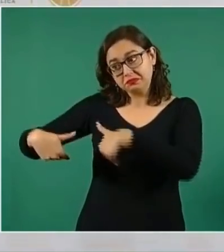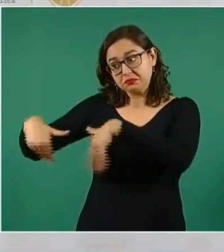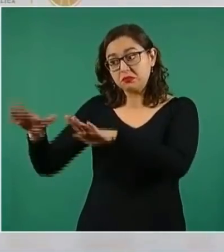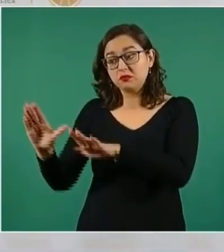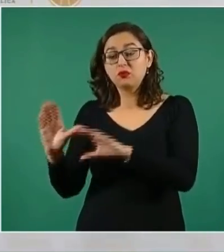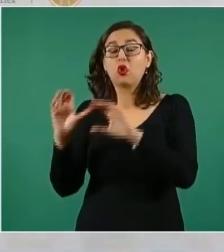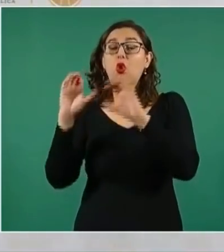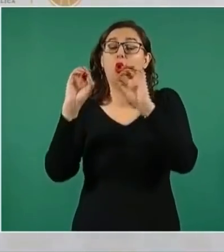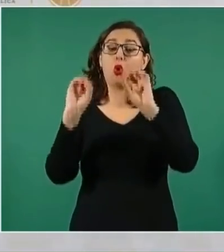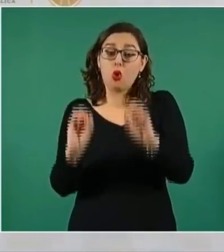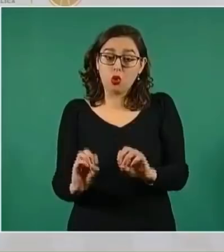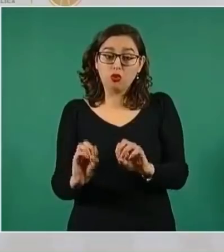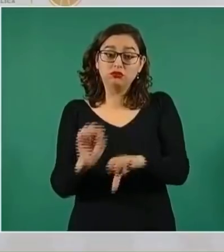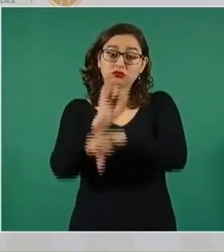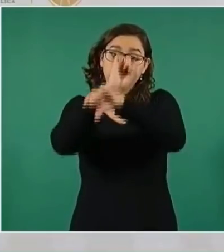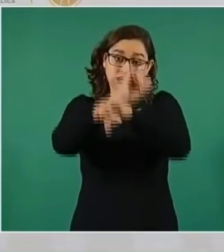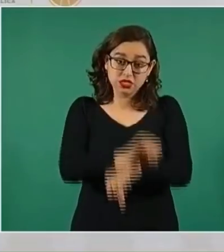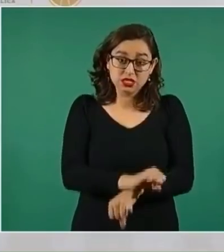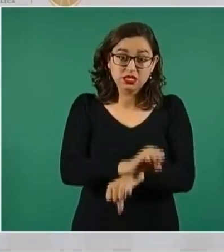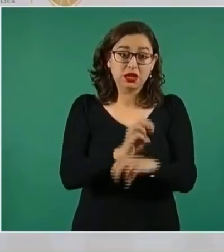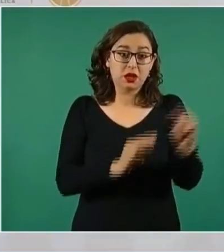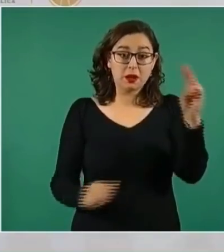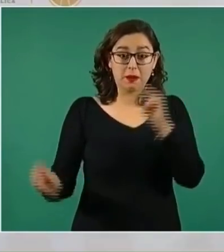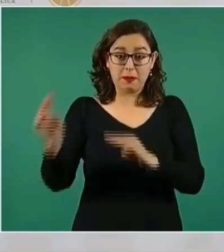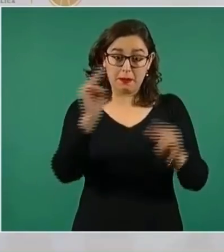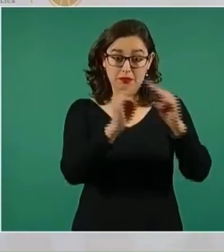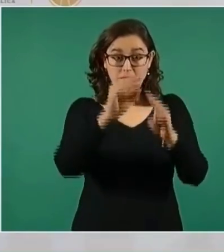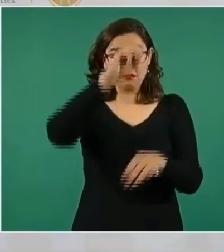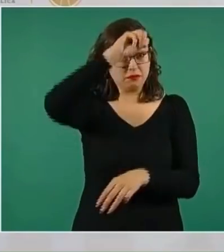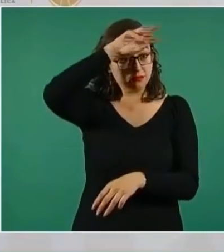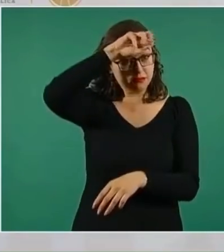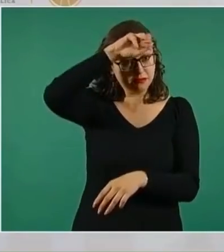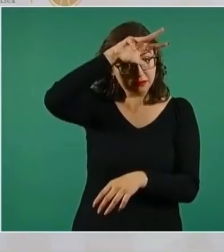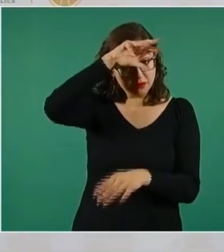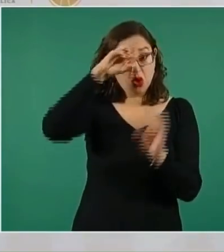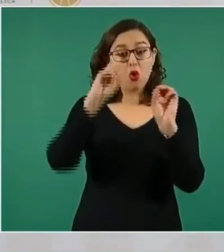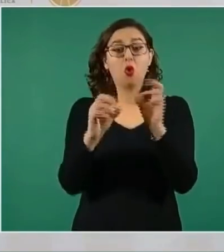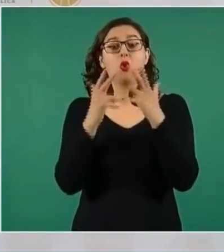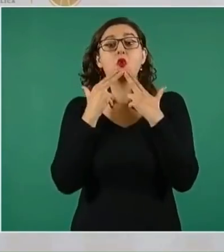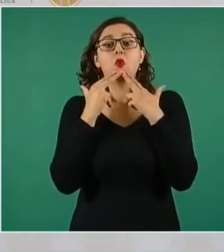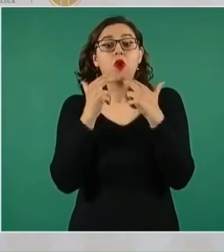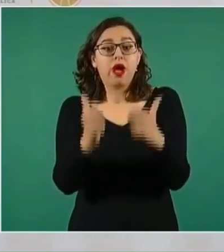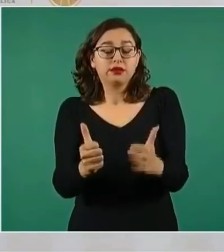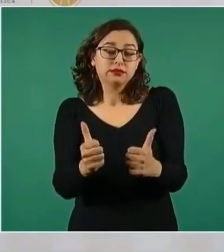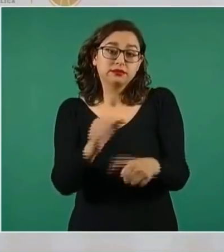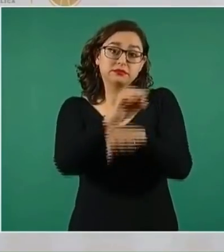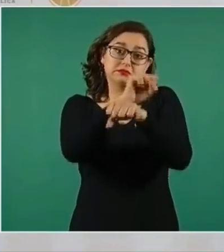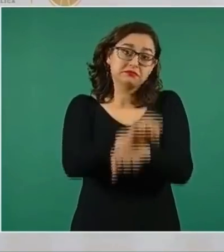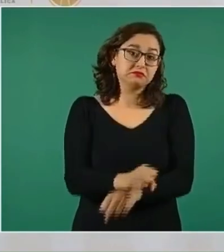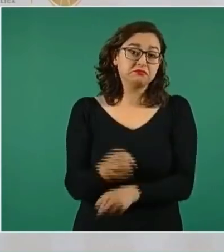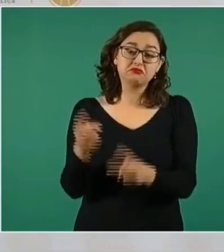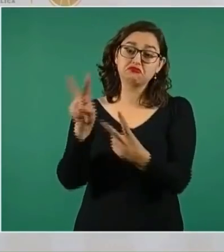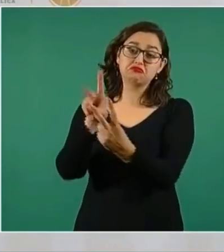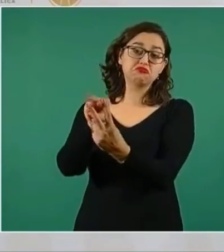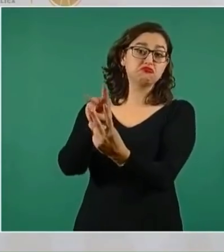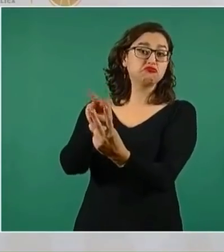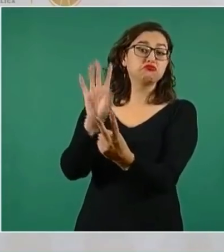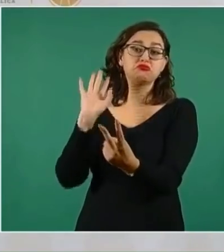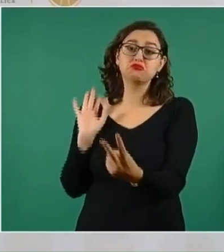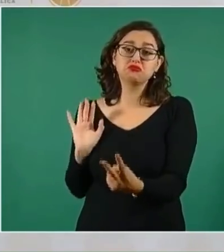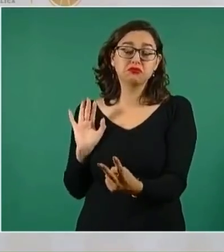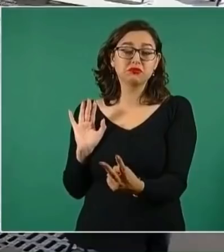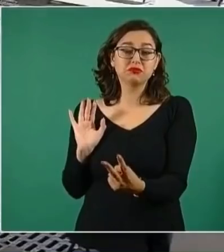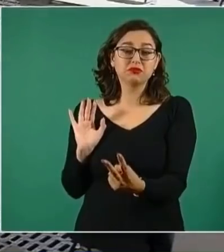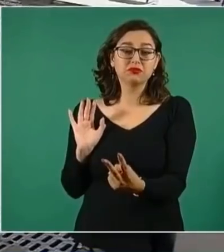para trabajar en las minas o en las haciendas como esclavos.